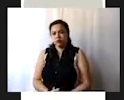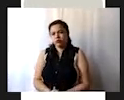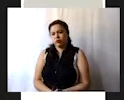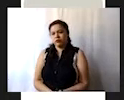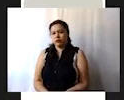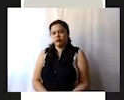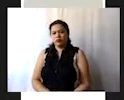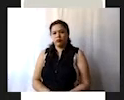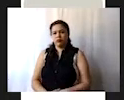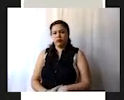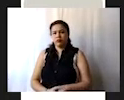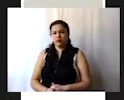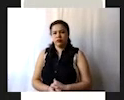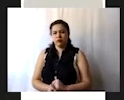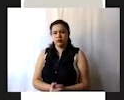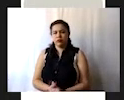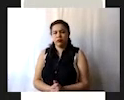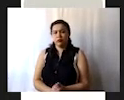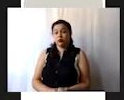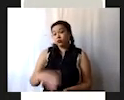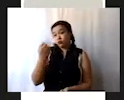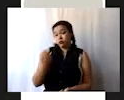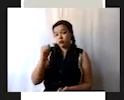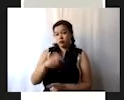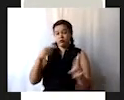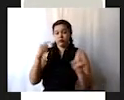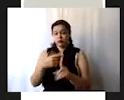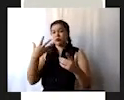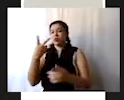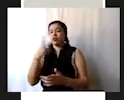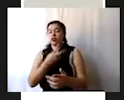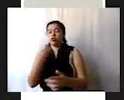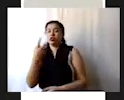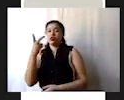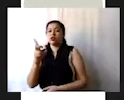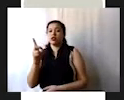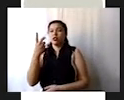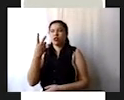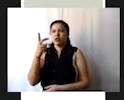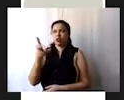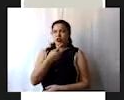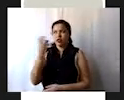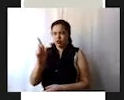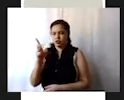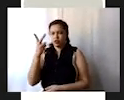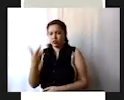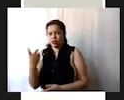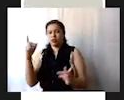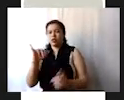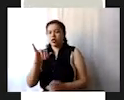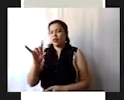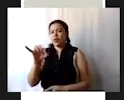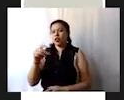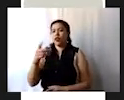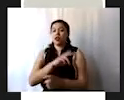Nueve metas y los 232 indicadores que nos permiten saber cómo los países están cumpliendo realmente